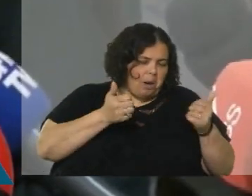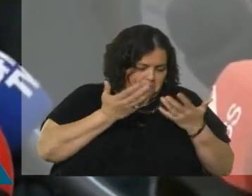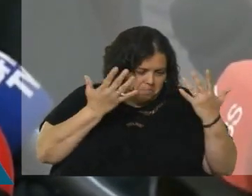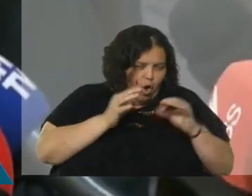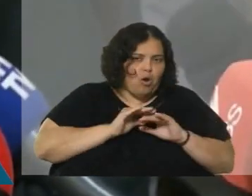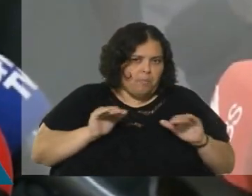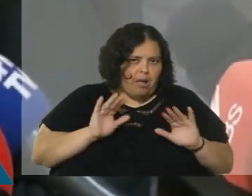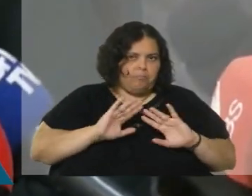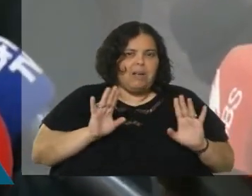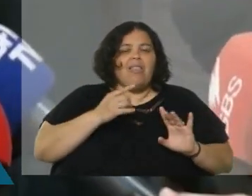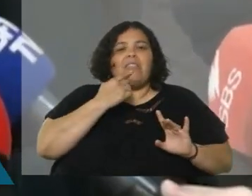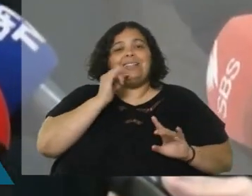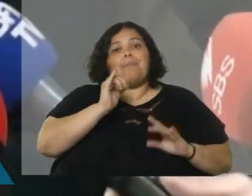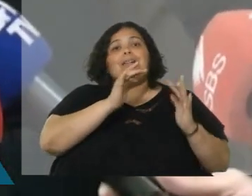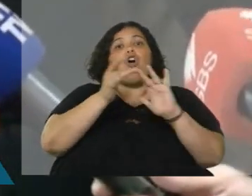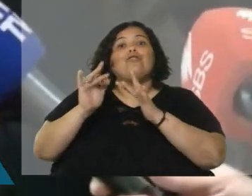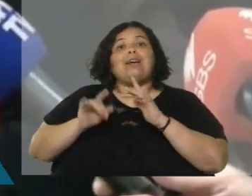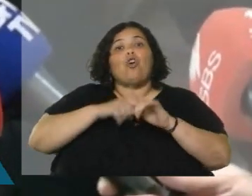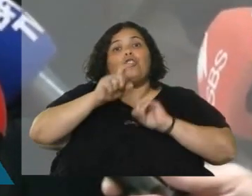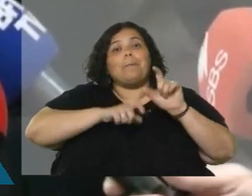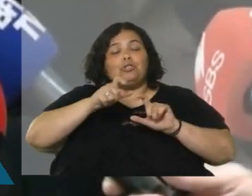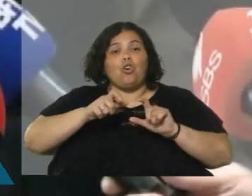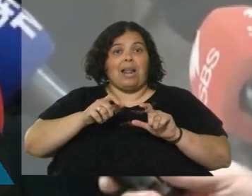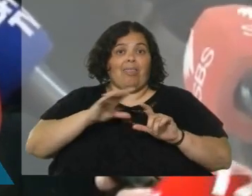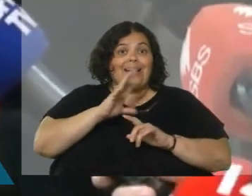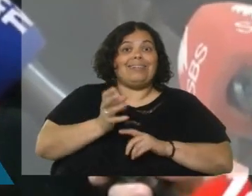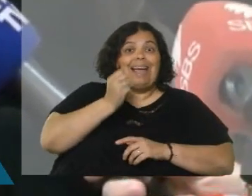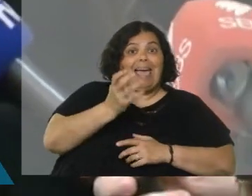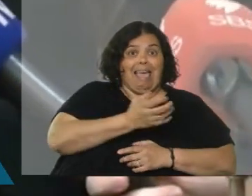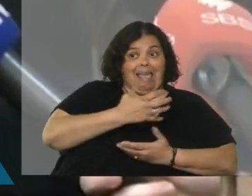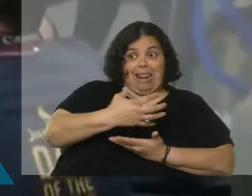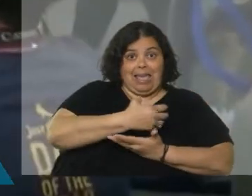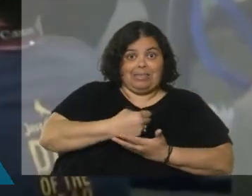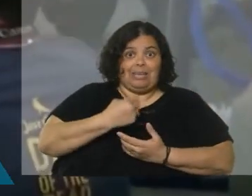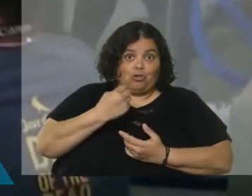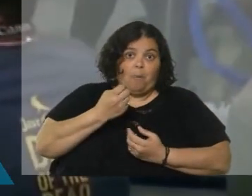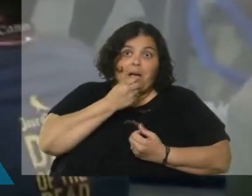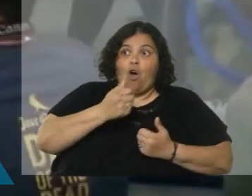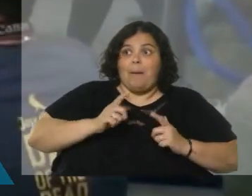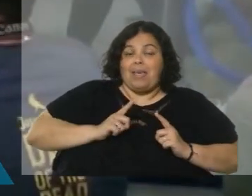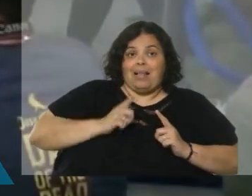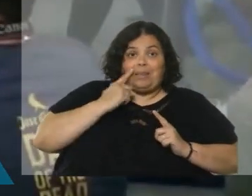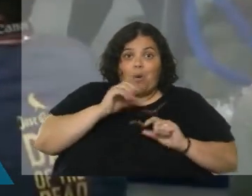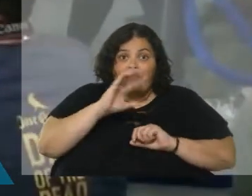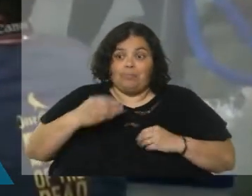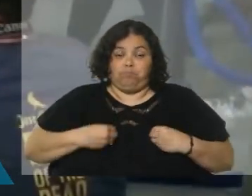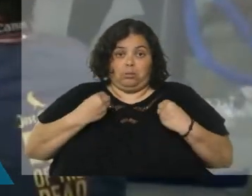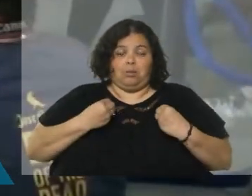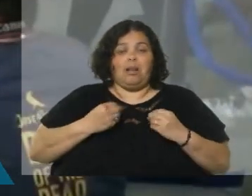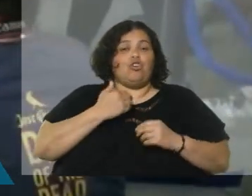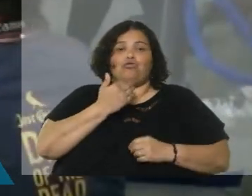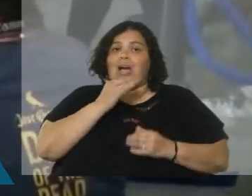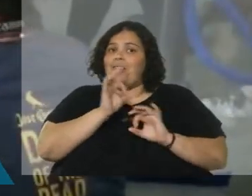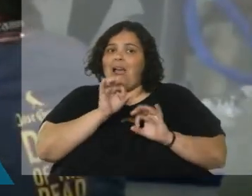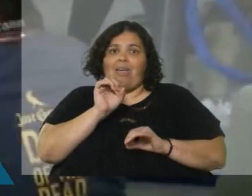haber estado en contacto con otros re lo que aumenta la esperanza de que sean rescatados con vida aunque aún nada sabe de su esposo también